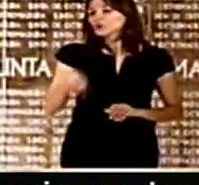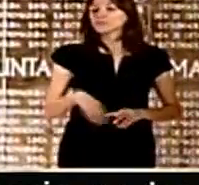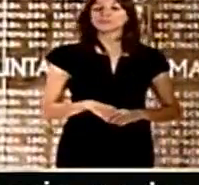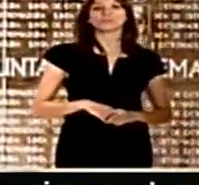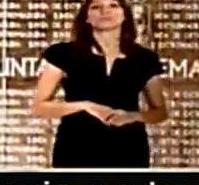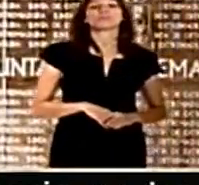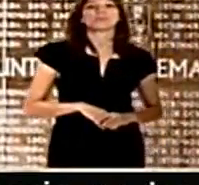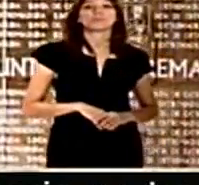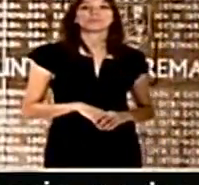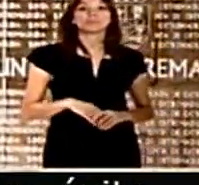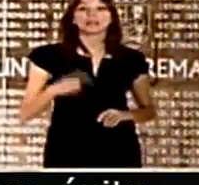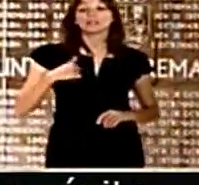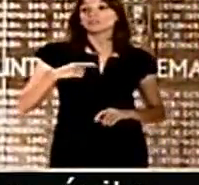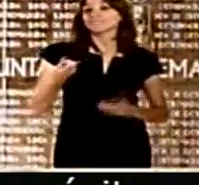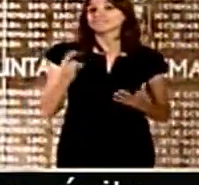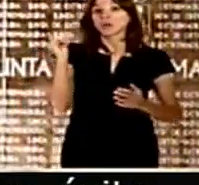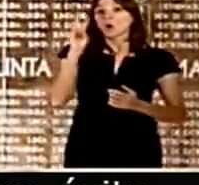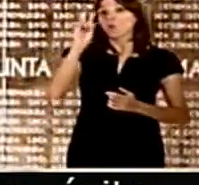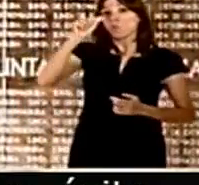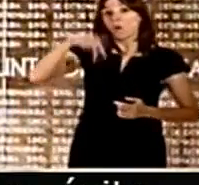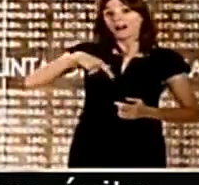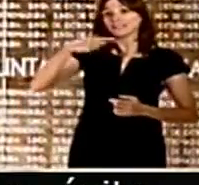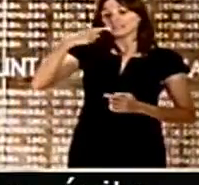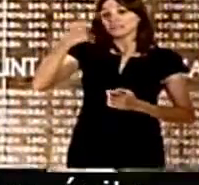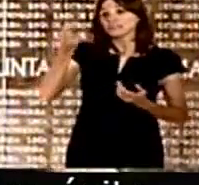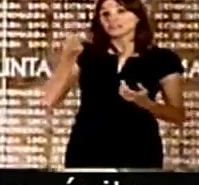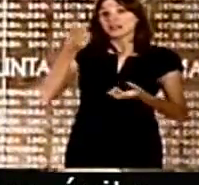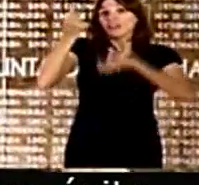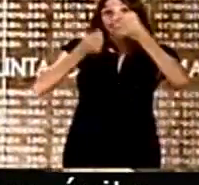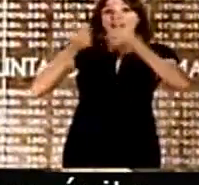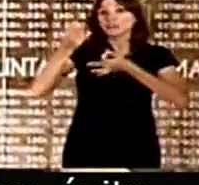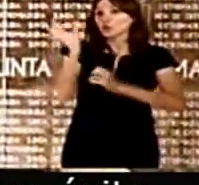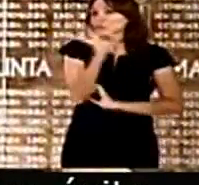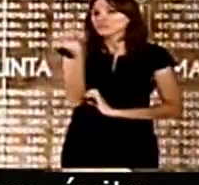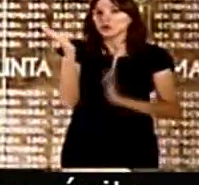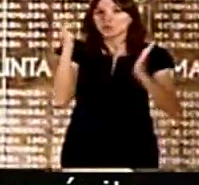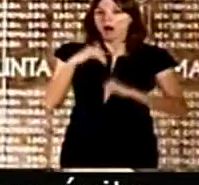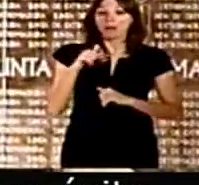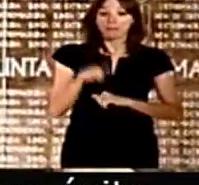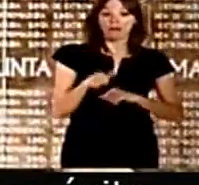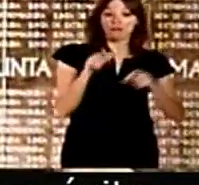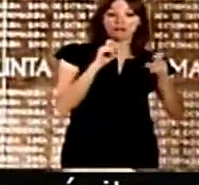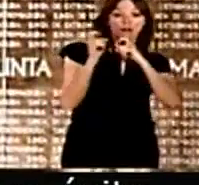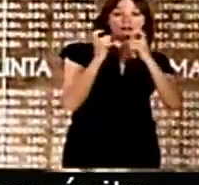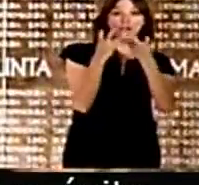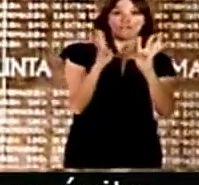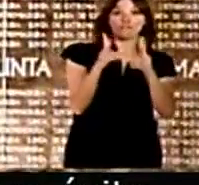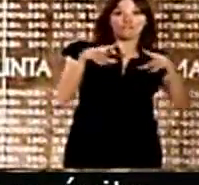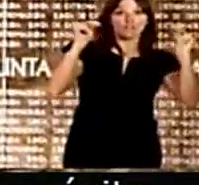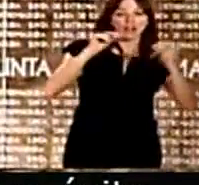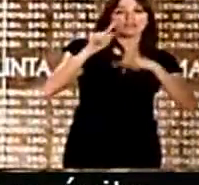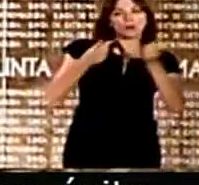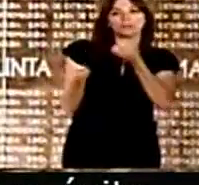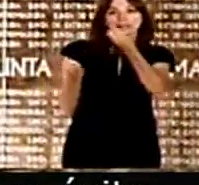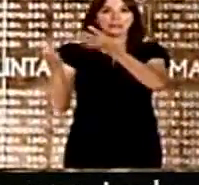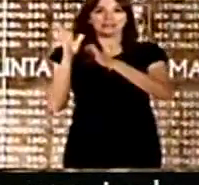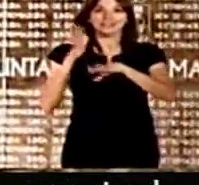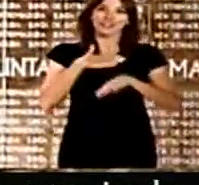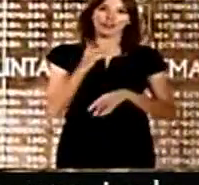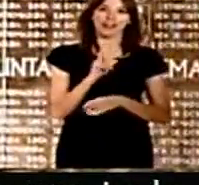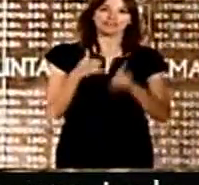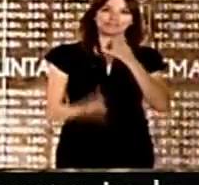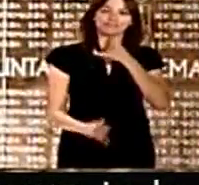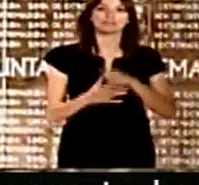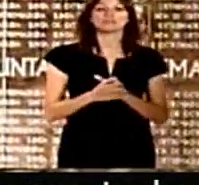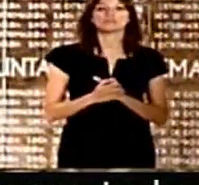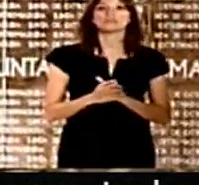No tengo el dato exacto, Juan, pero al término de la rueda de prensa, para no meter la pata, te lo damos. Por eso he dicho que la cuantía